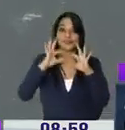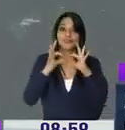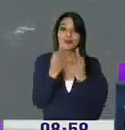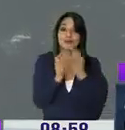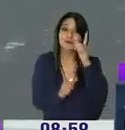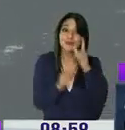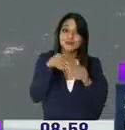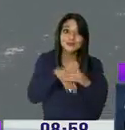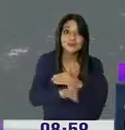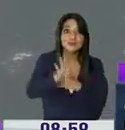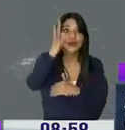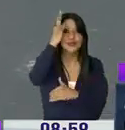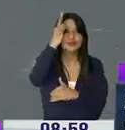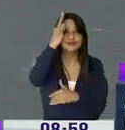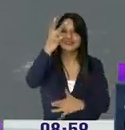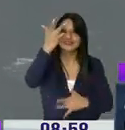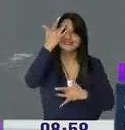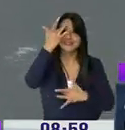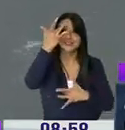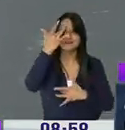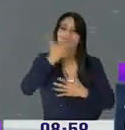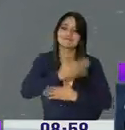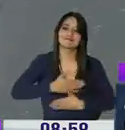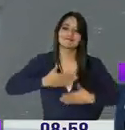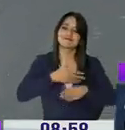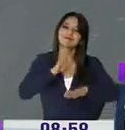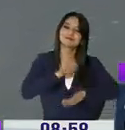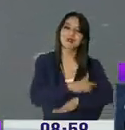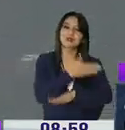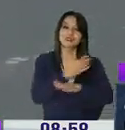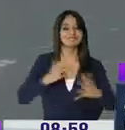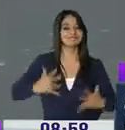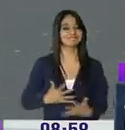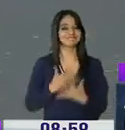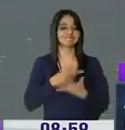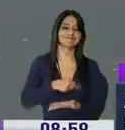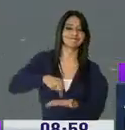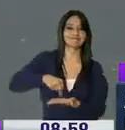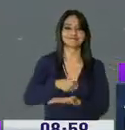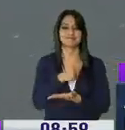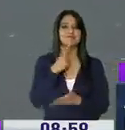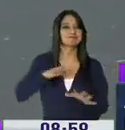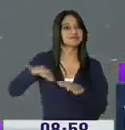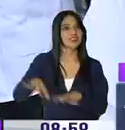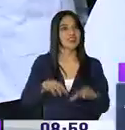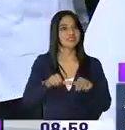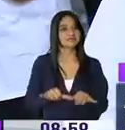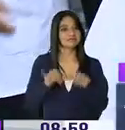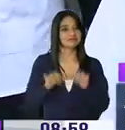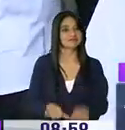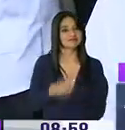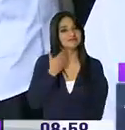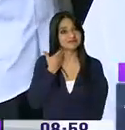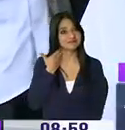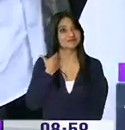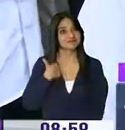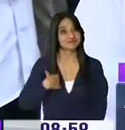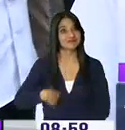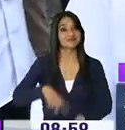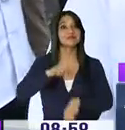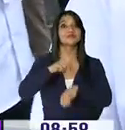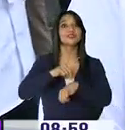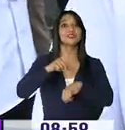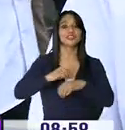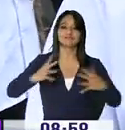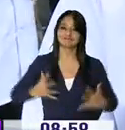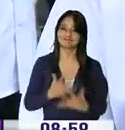de esta casa de salud disfrutaron de la música y se llenaron de energía para continuar con sus actividades. El personal realmente